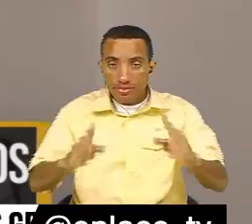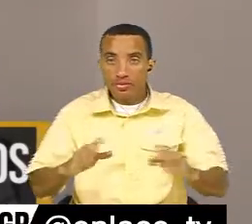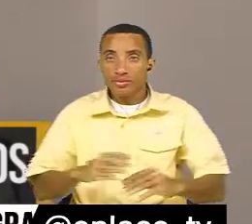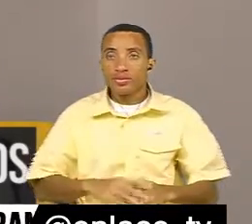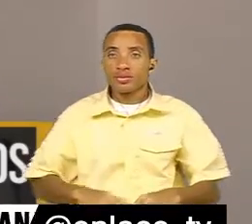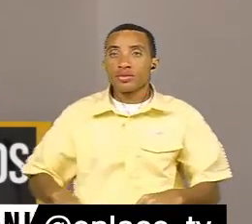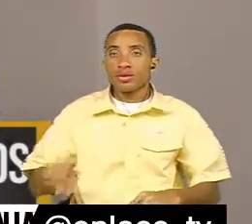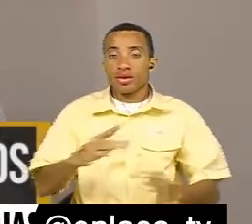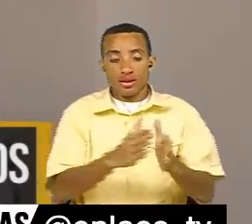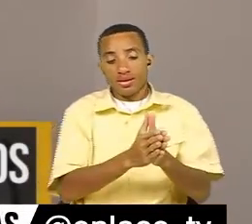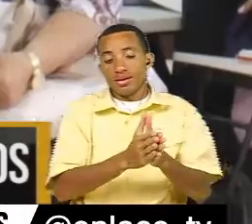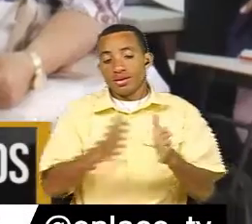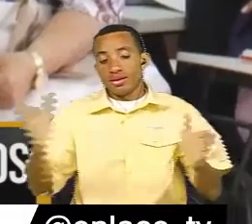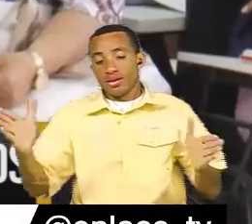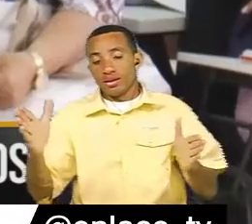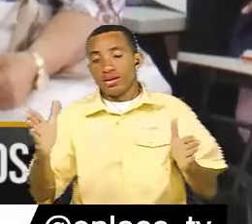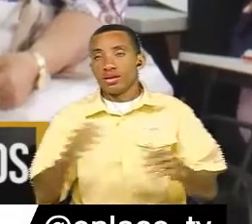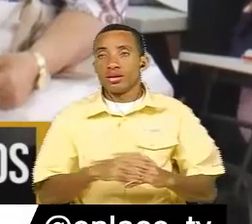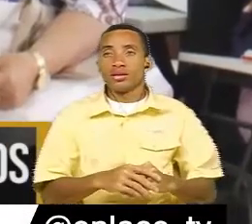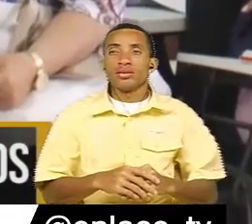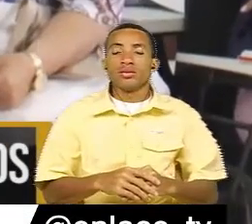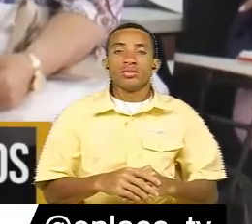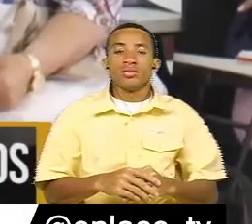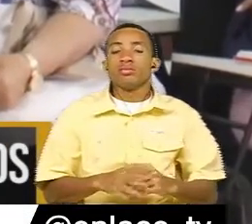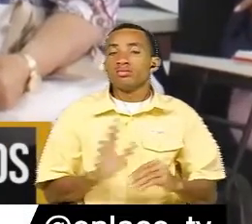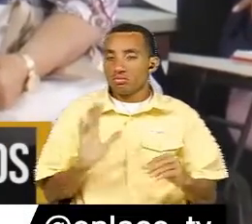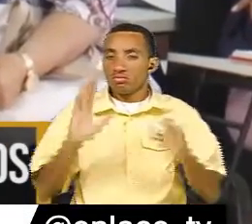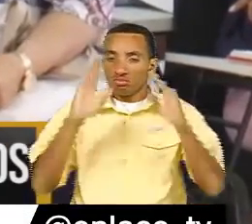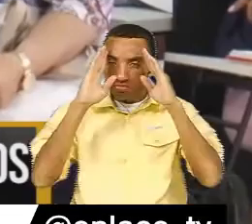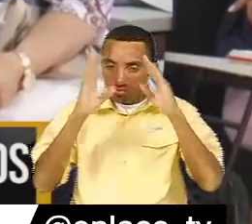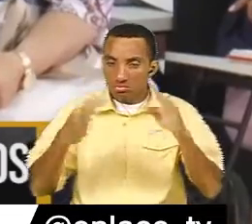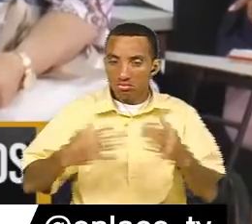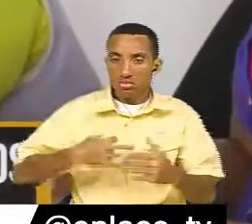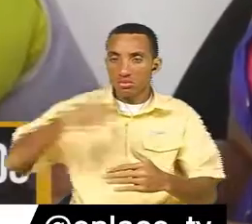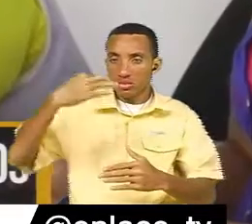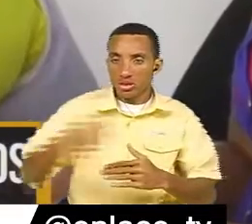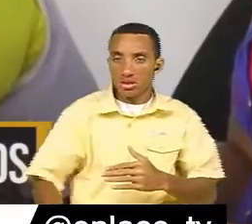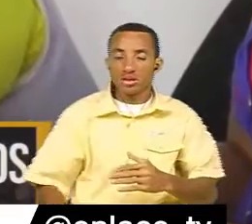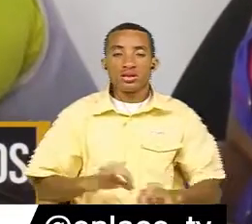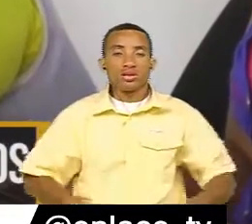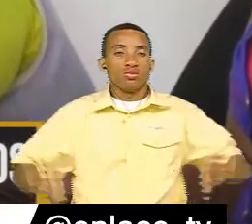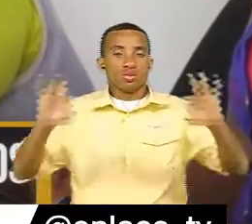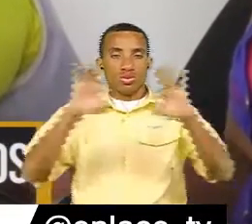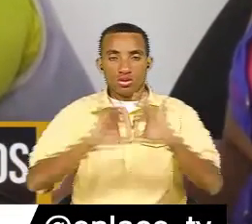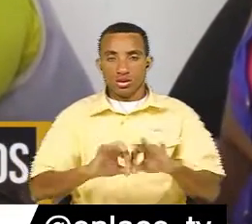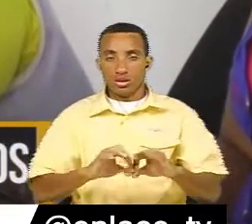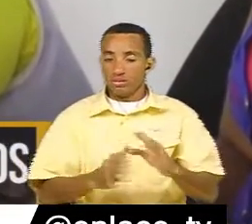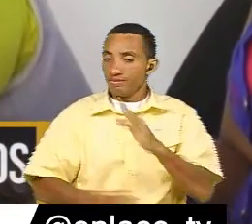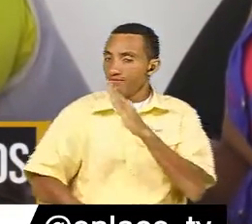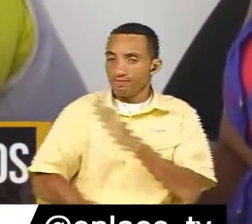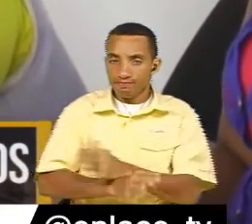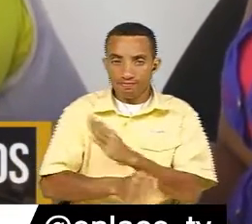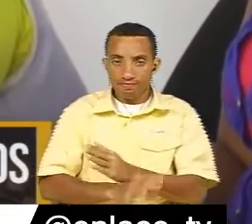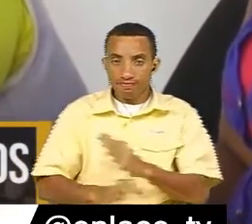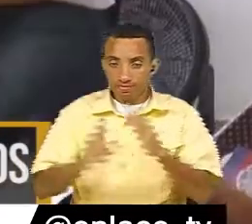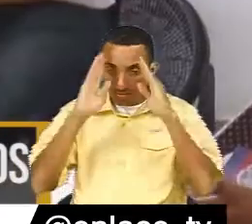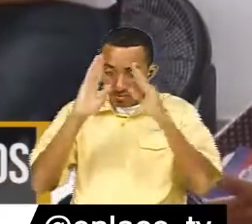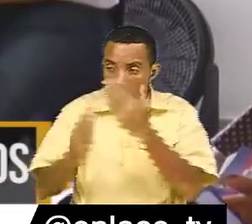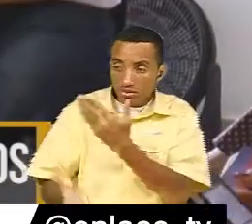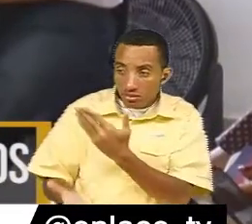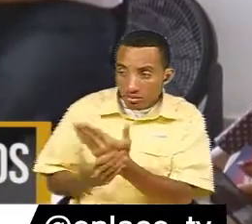que va corrido el año ha sido dignas, han sido unas atenciones importantes y seguiremos. Las observaciones, señor procurador,